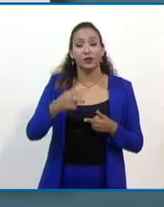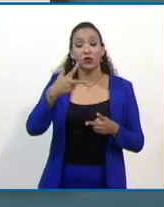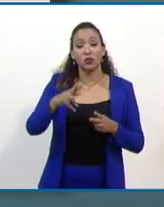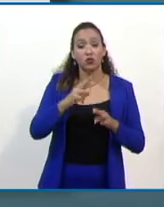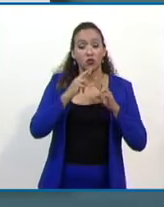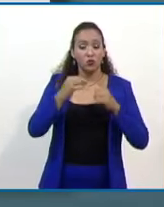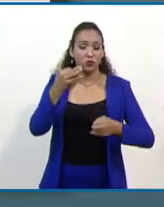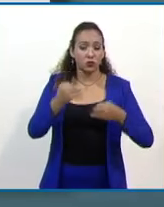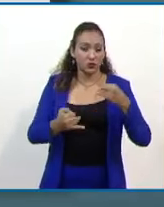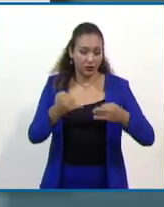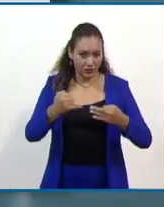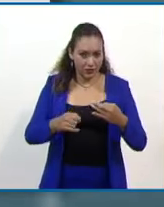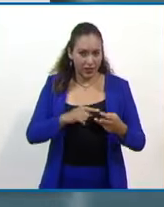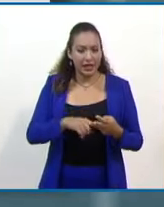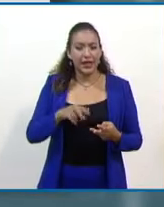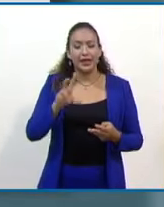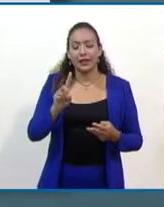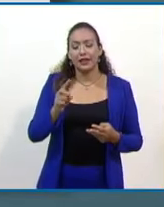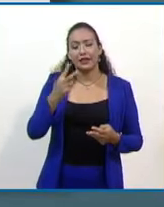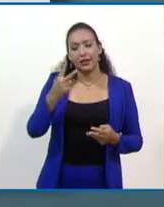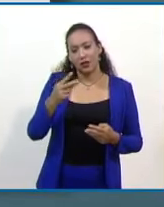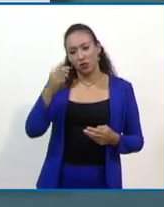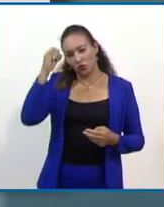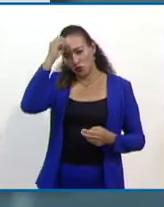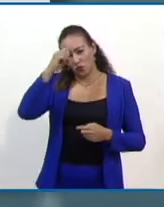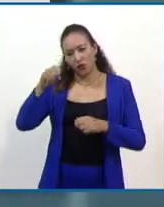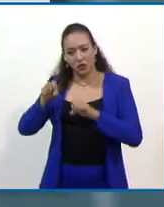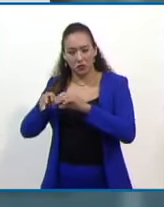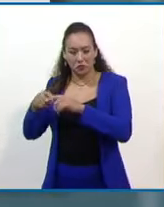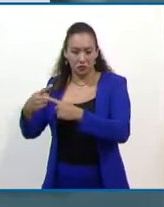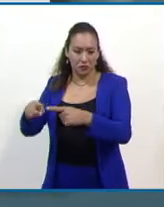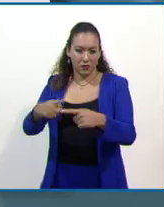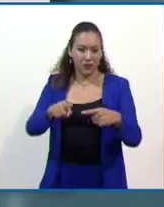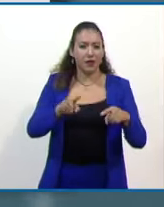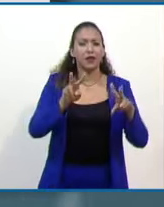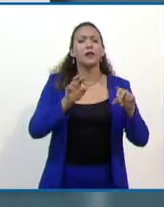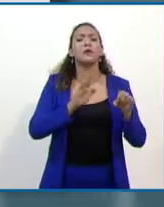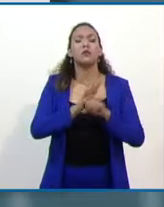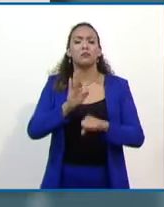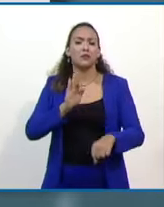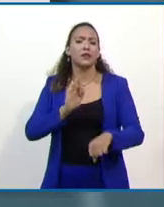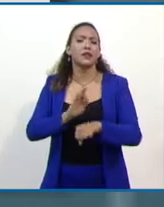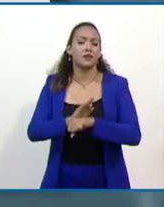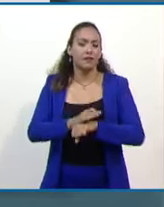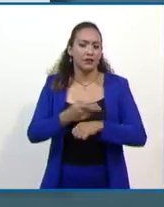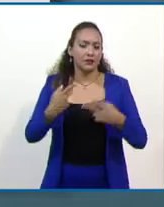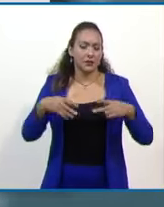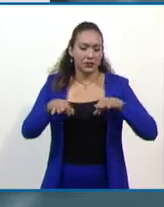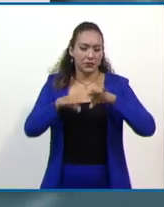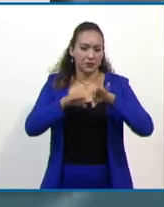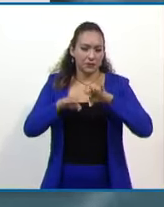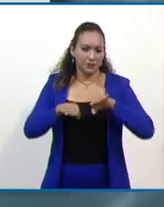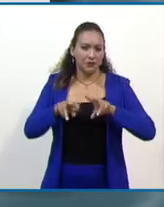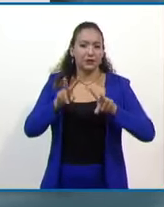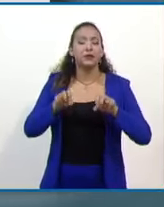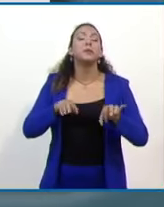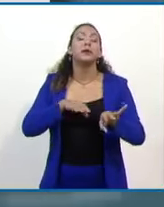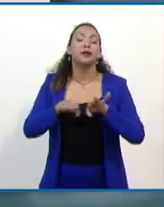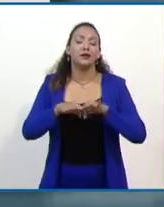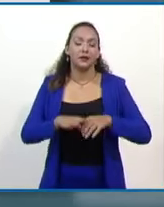jurisprudencias y 32 tesis aisladas sobre temas relacionados con defensa adecuada de las personas trabajadoras en el juicio